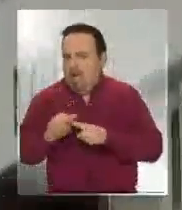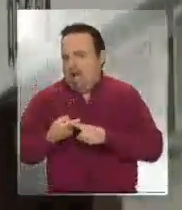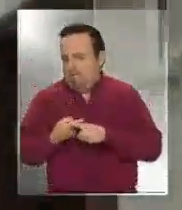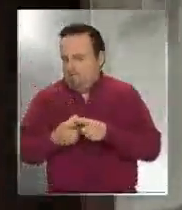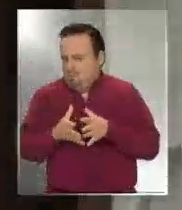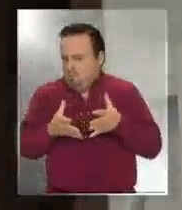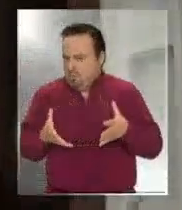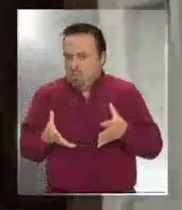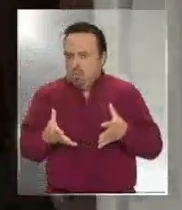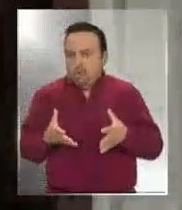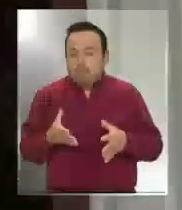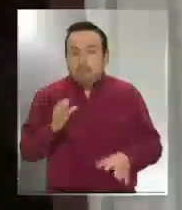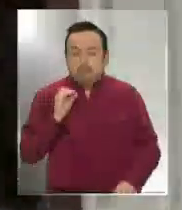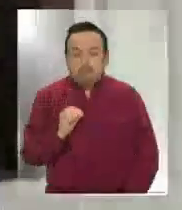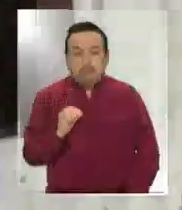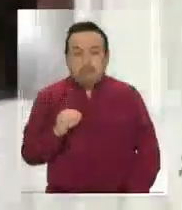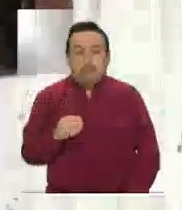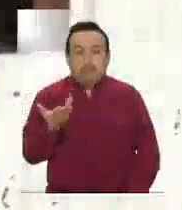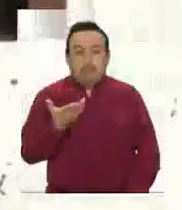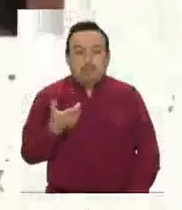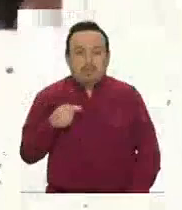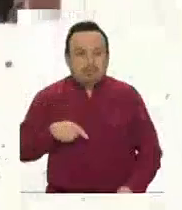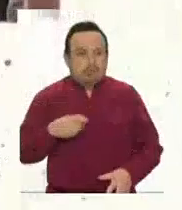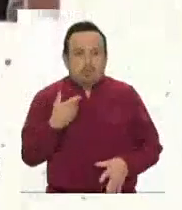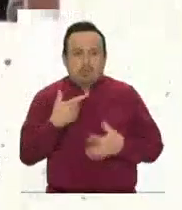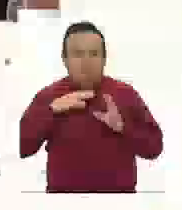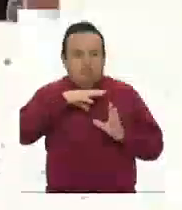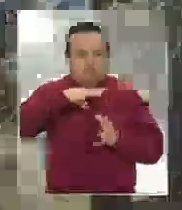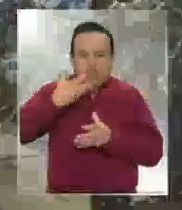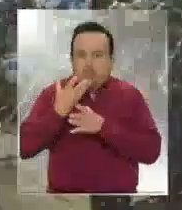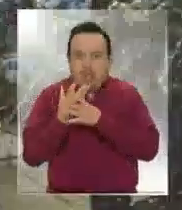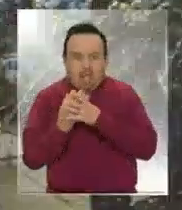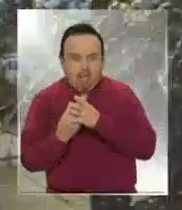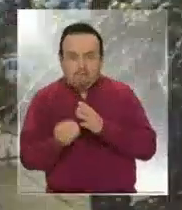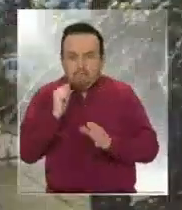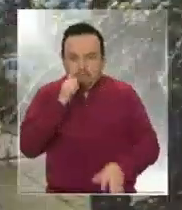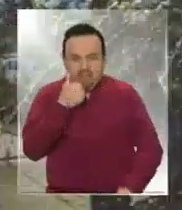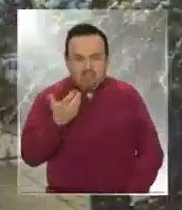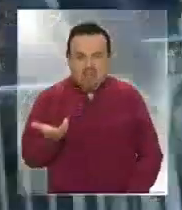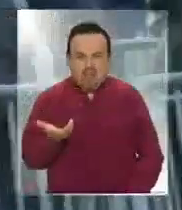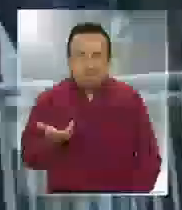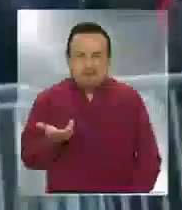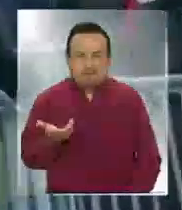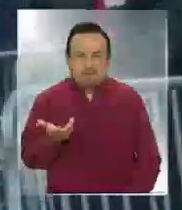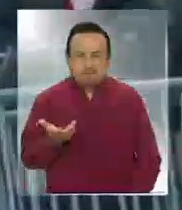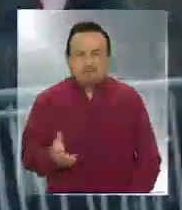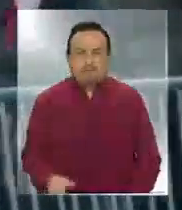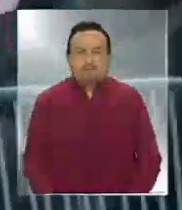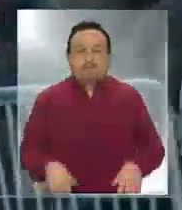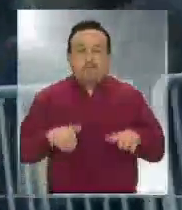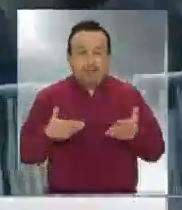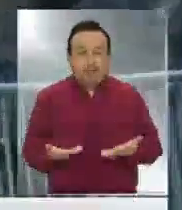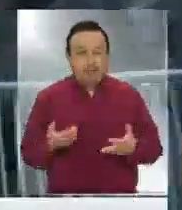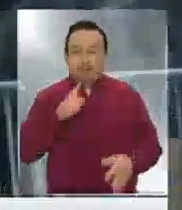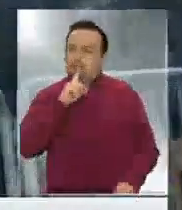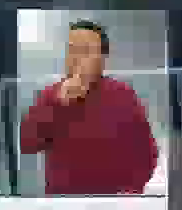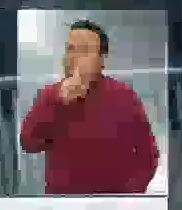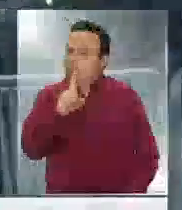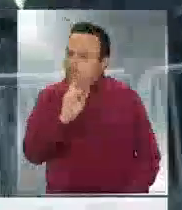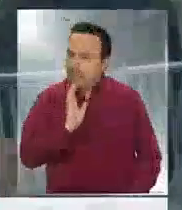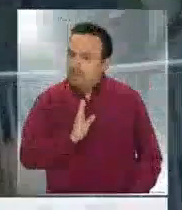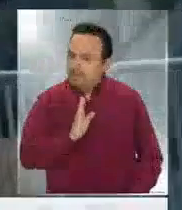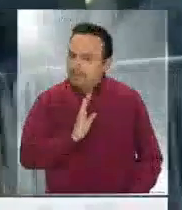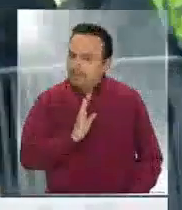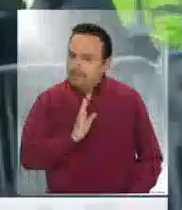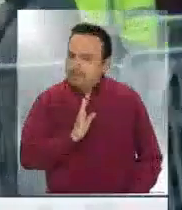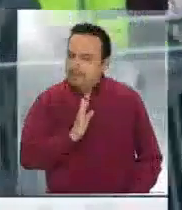vez caigan en que esto se va a acabar el mundo ya mañana prácticamente. Y ahora la pregunta resulta